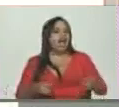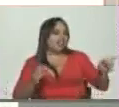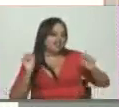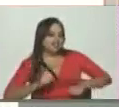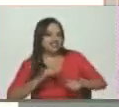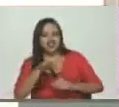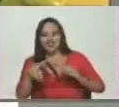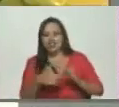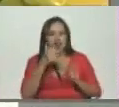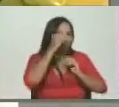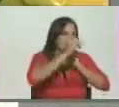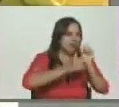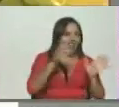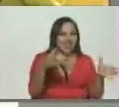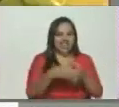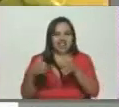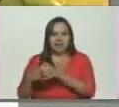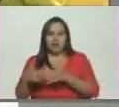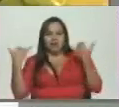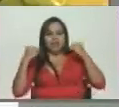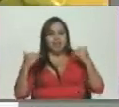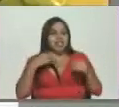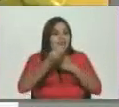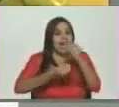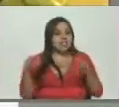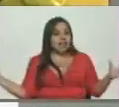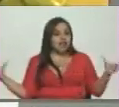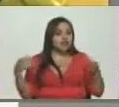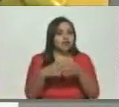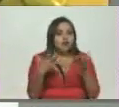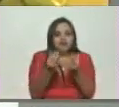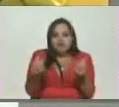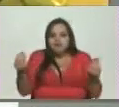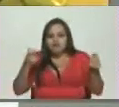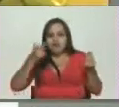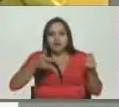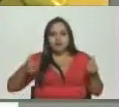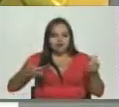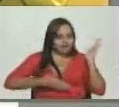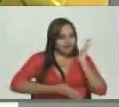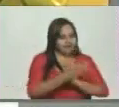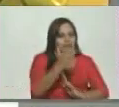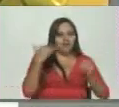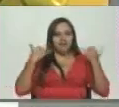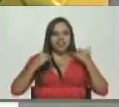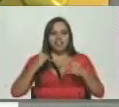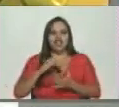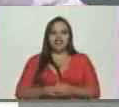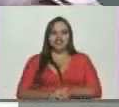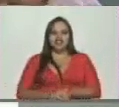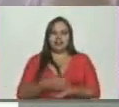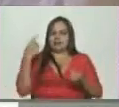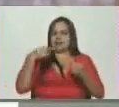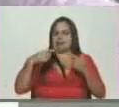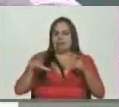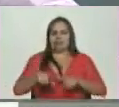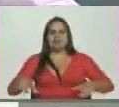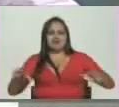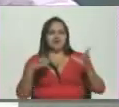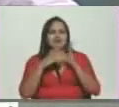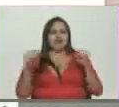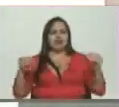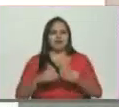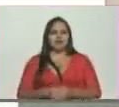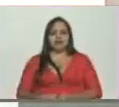los productores, a todo el equipo. La parranda, porque la parranda es así, colectiva, con mucha gente. Nos llevamos, parrandeamos en Choroní, en Cata, en Cuyagua, en Cumboto, en todo.